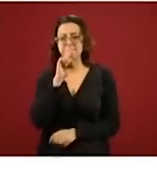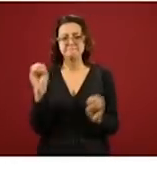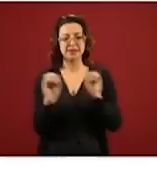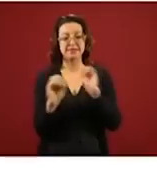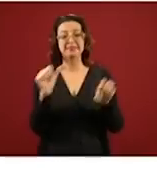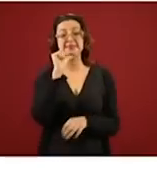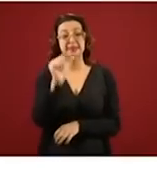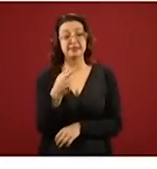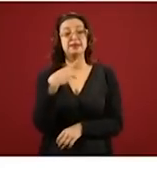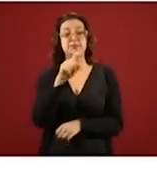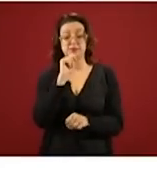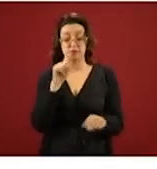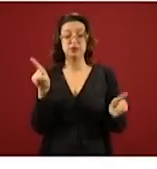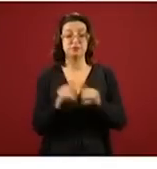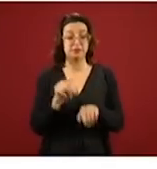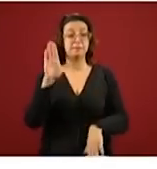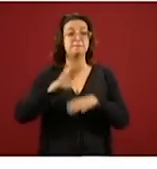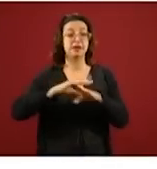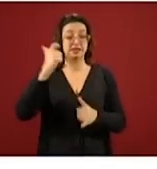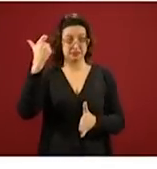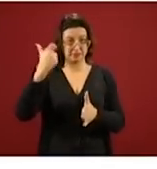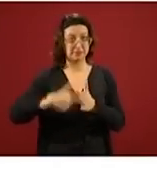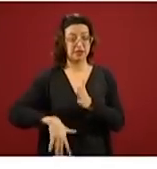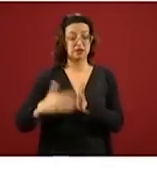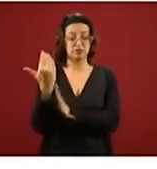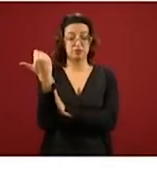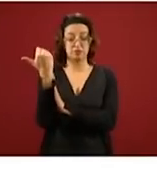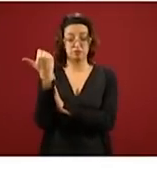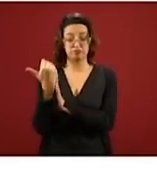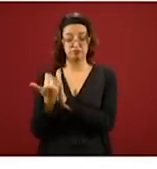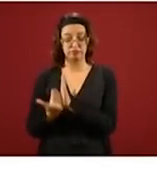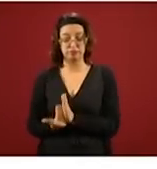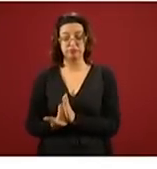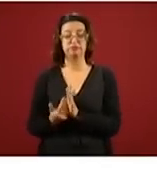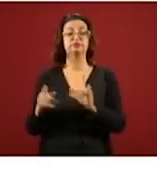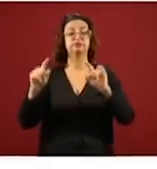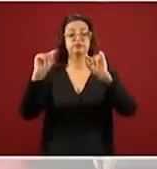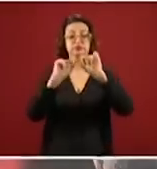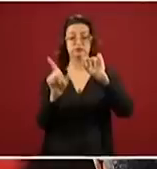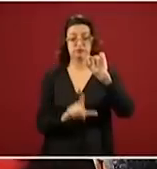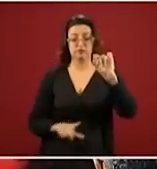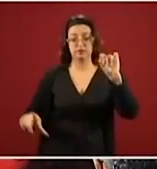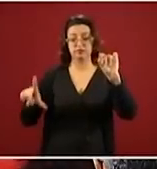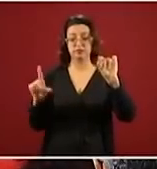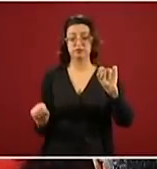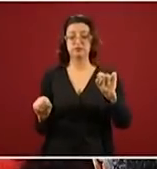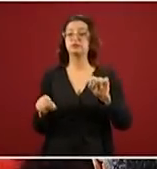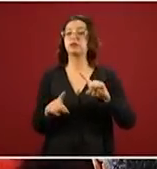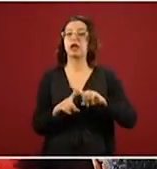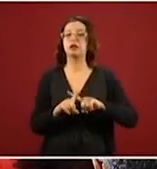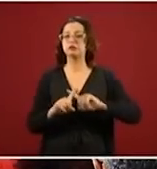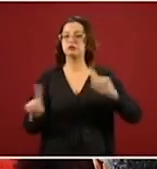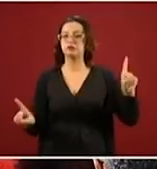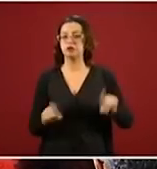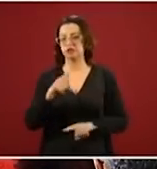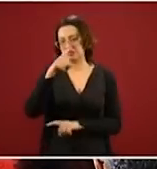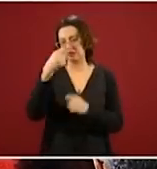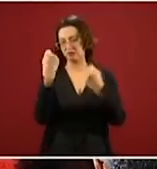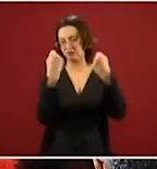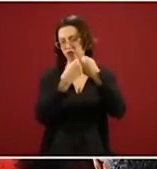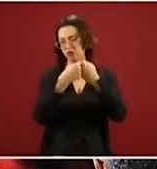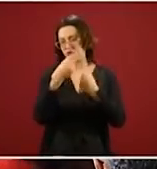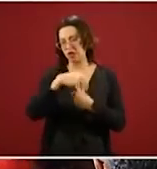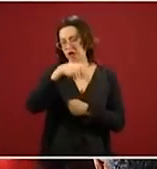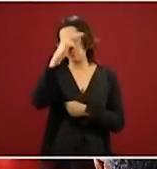combustibles estos son promedios nacionales sin tomar en cuenta los precios de la frontera de la franja fronteriza